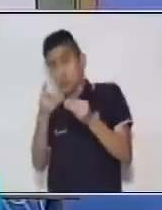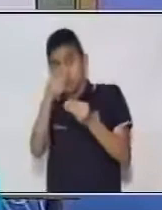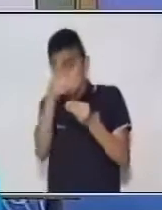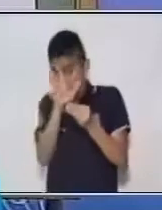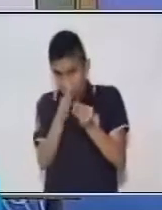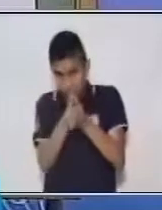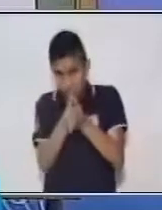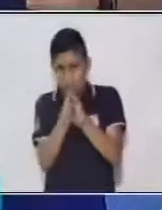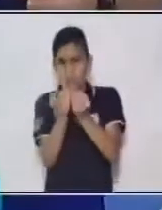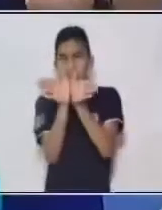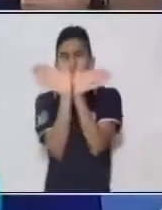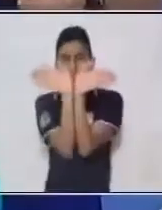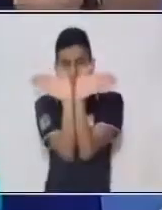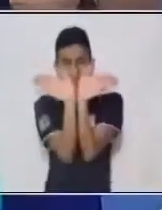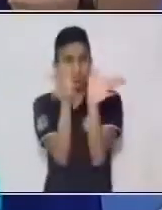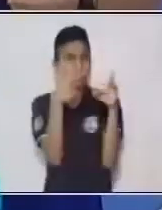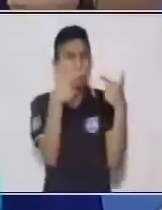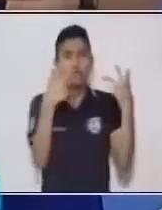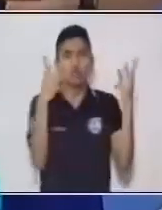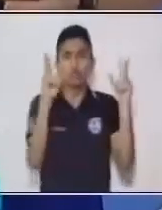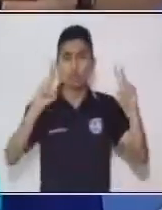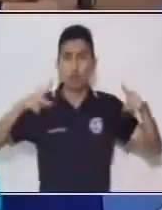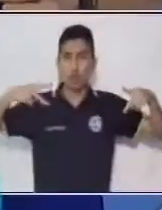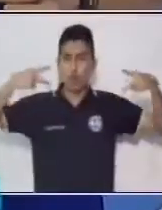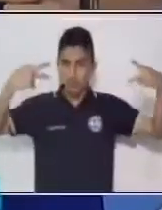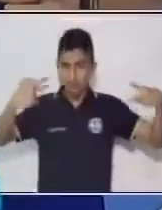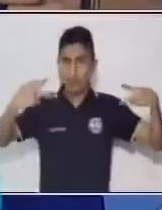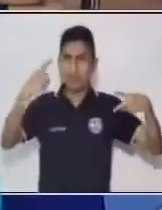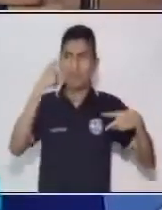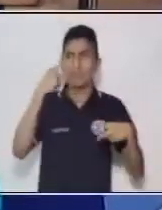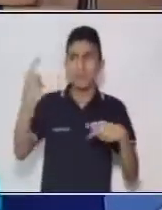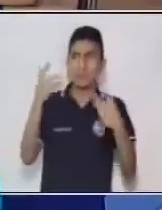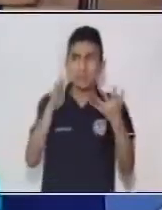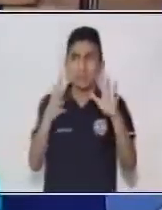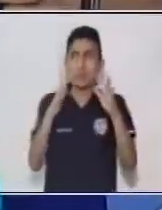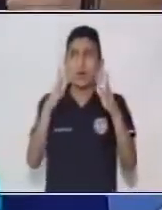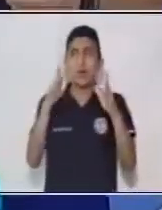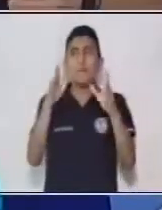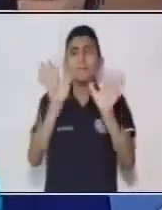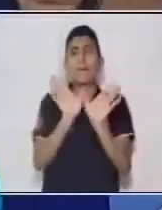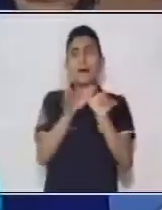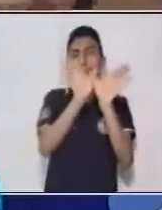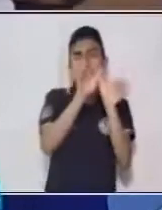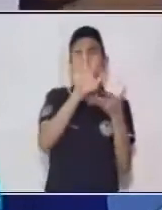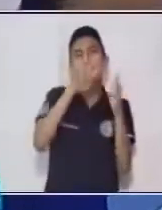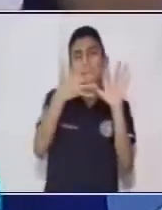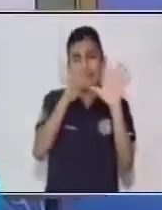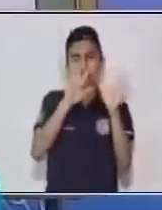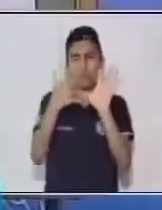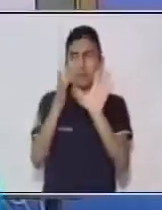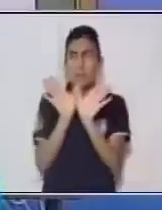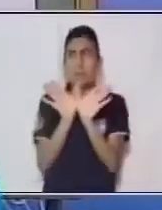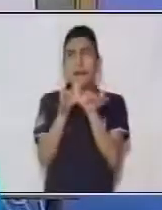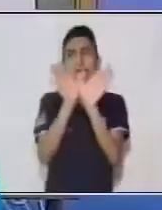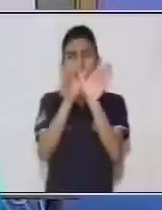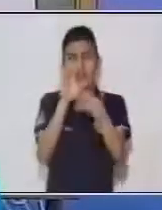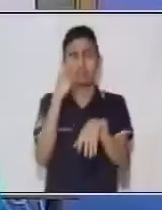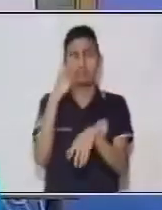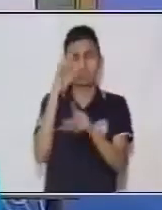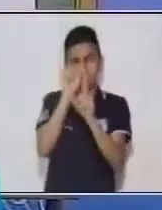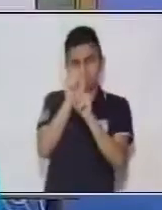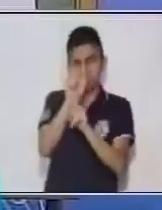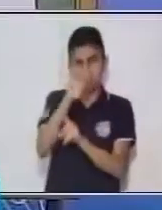forma. Más o menos es la forma de una mariposa, ¿verdad? ¿Sí? Y ves que